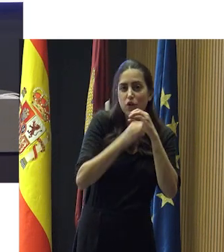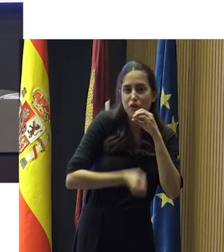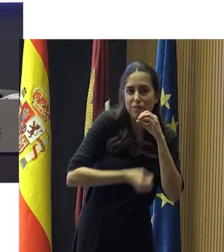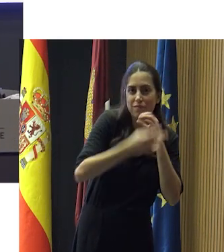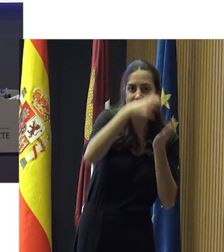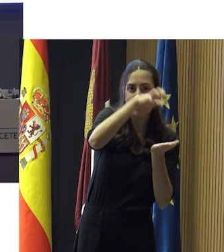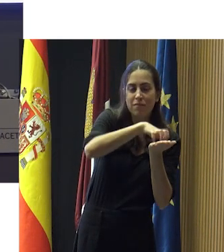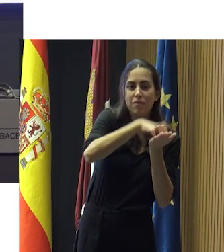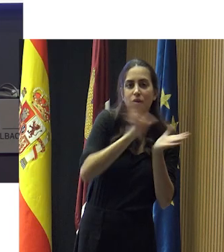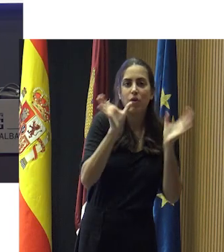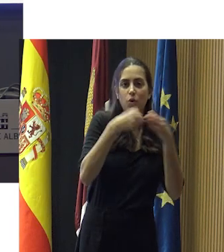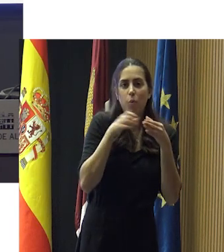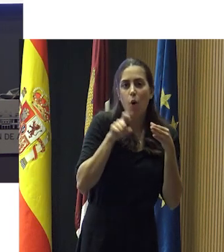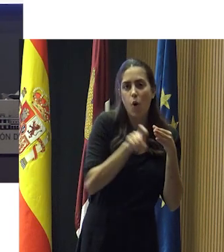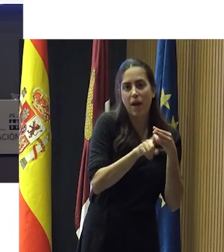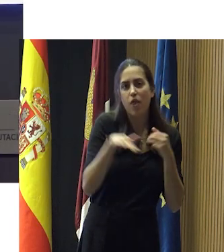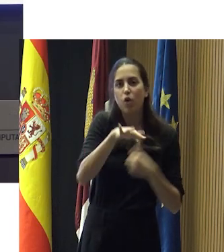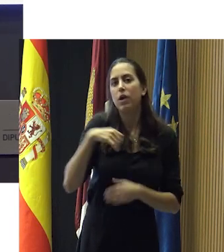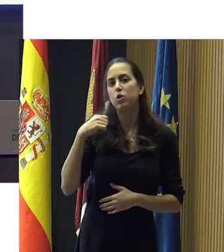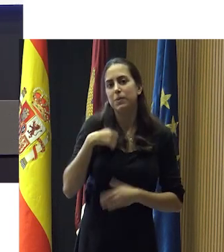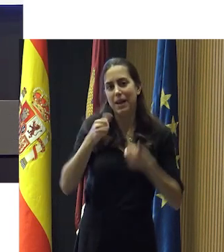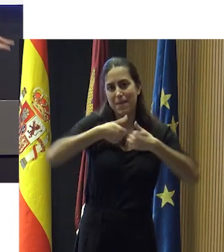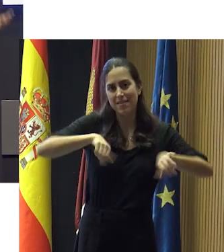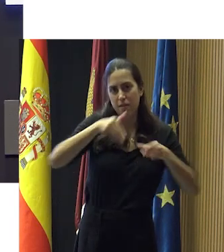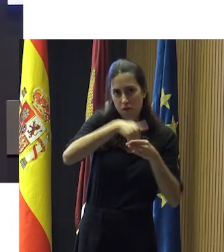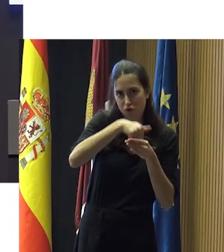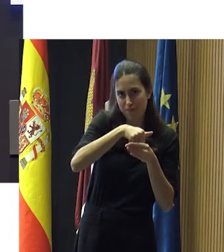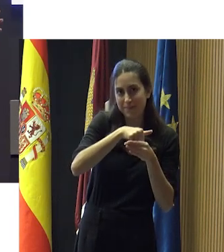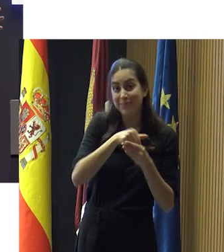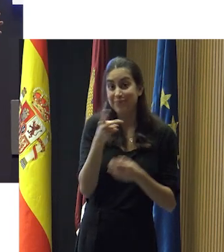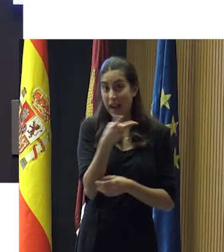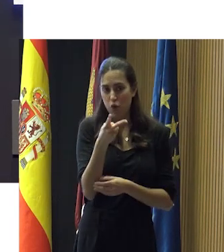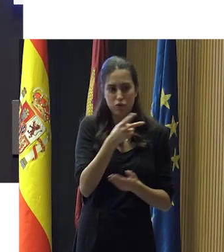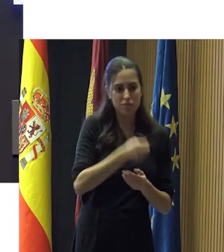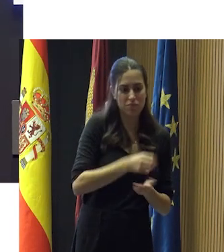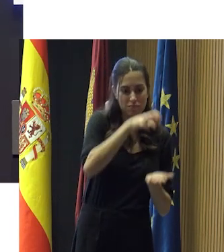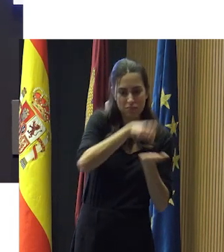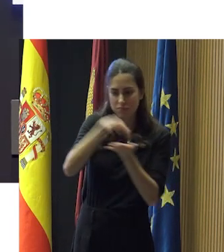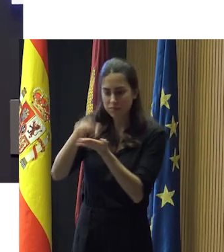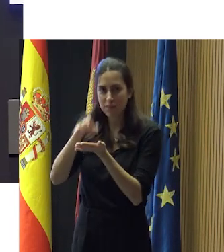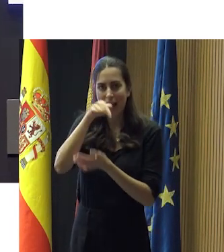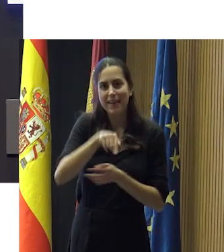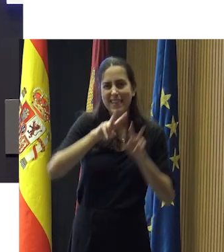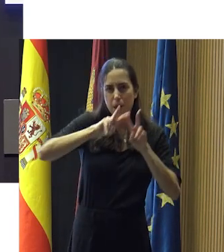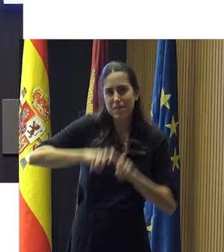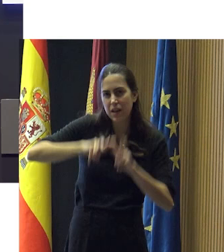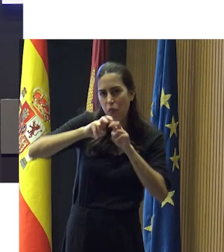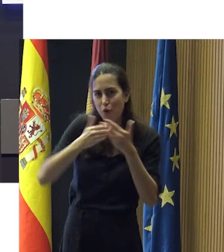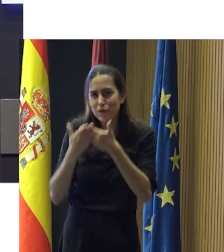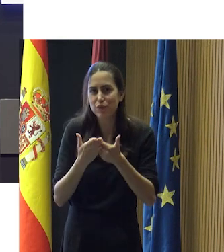tenemos el grupo de oncología translacional que está en el Hospital de Albacete. Entre esas dos localizaciones, ahí es donde realizamos nuestras